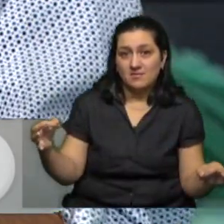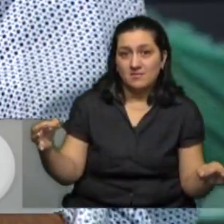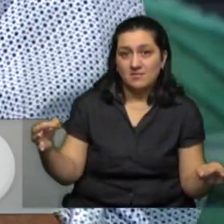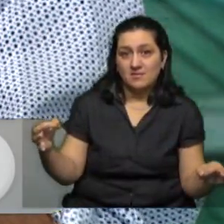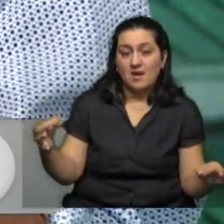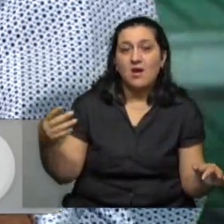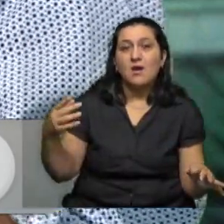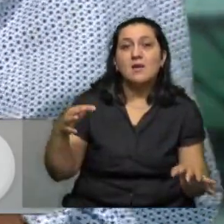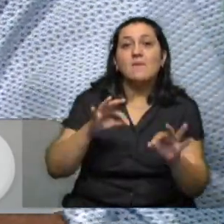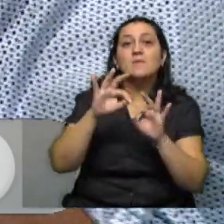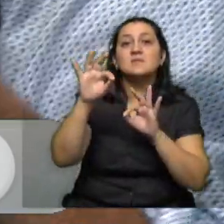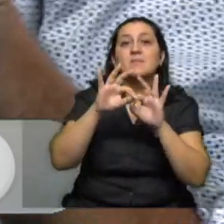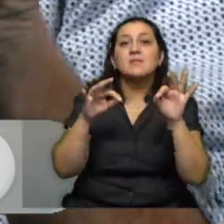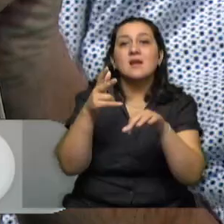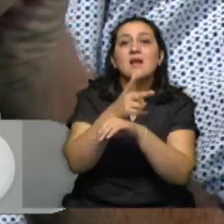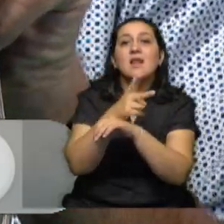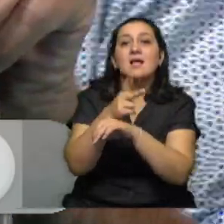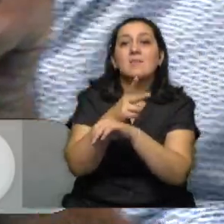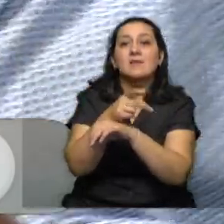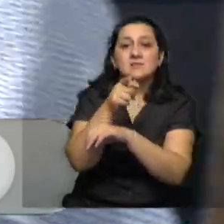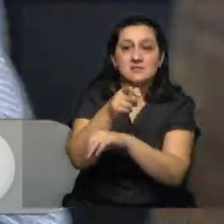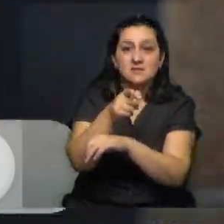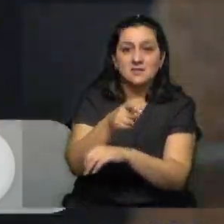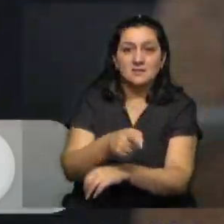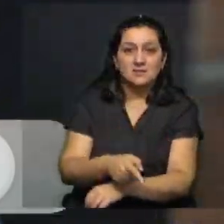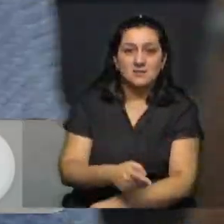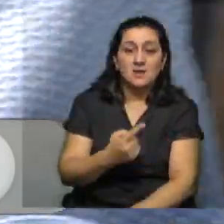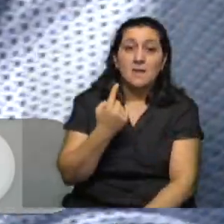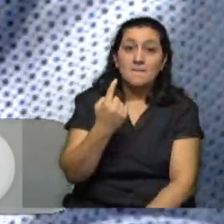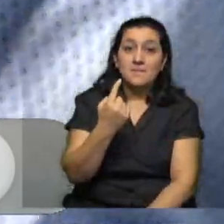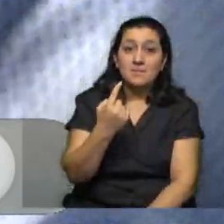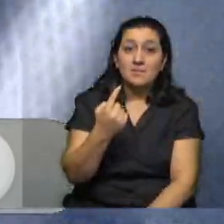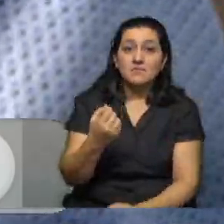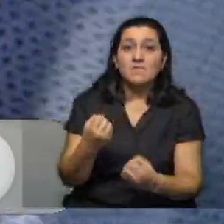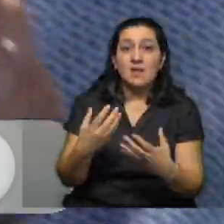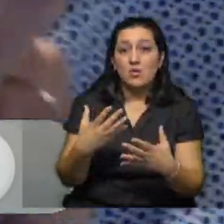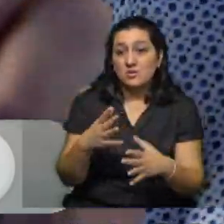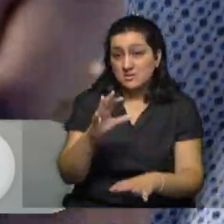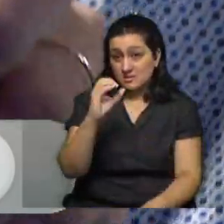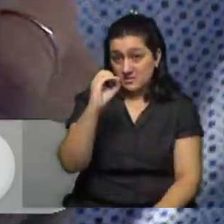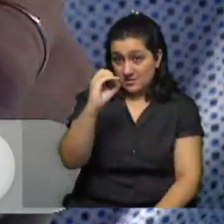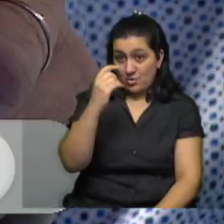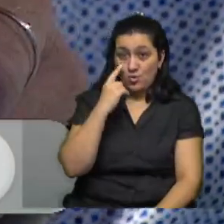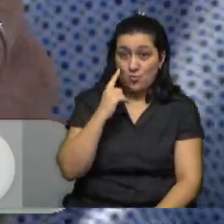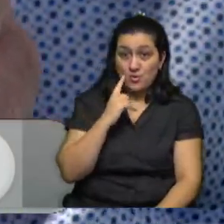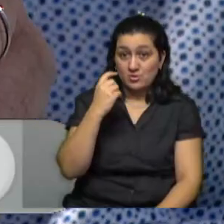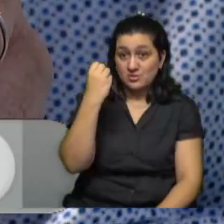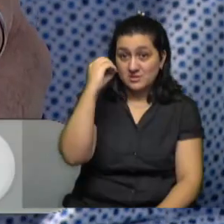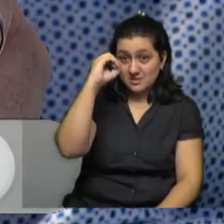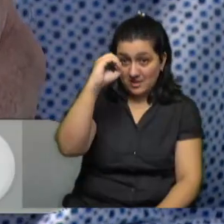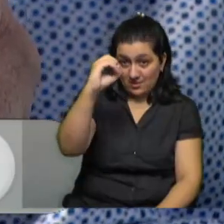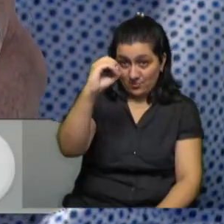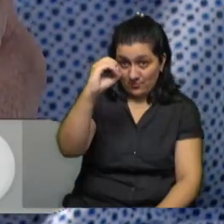Vamos a medir lo siguiente. La cámara que está tomando está allá enfrente, ¿no? Vamos, primero vamos a ver un valor acá que dice cero. Esto es ahí. Ahí. Te lo dejo quietito.